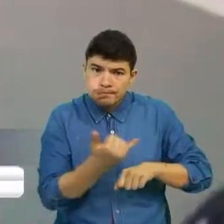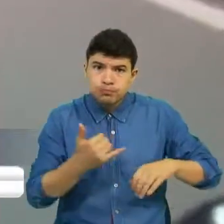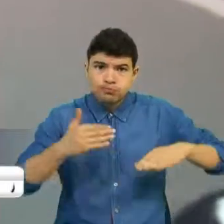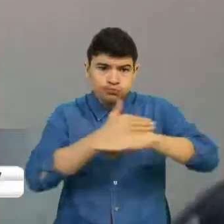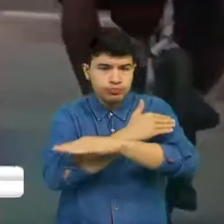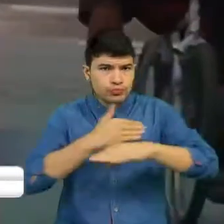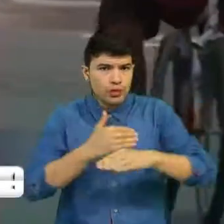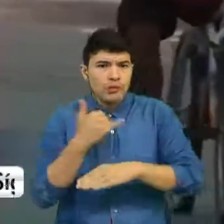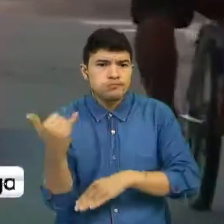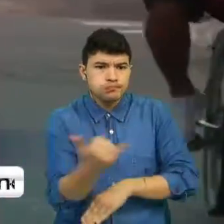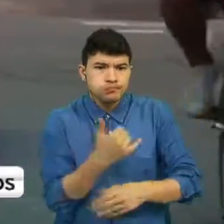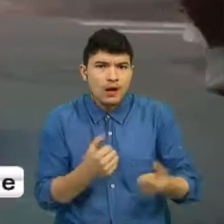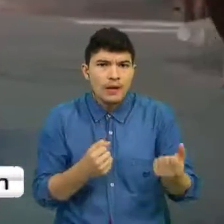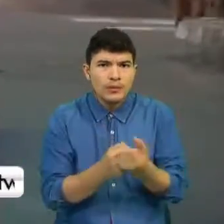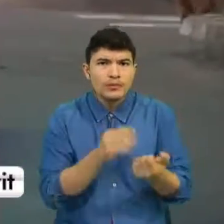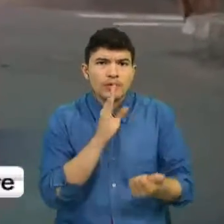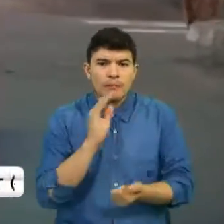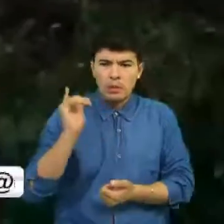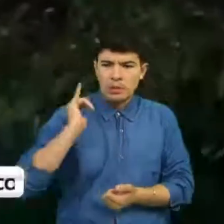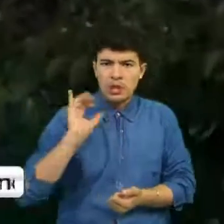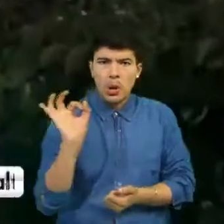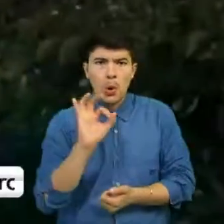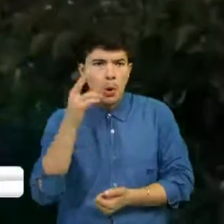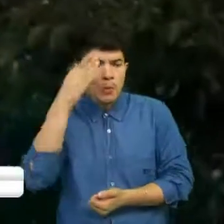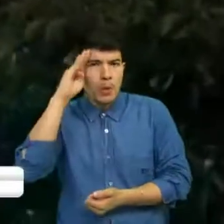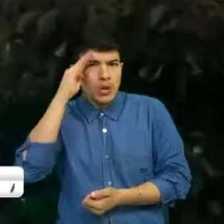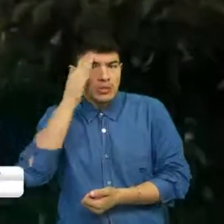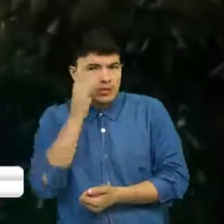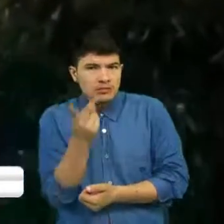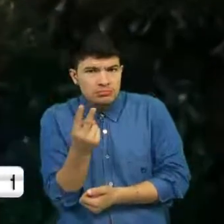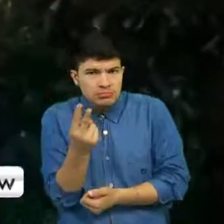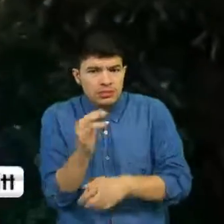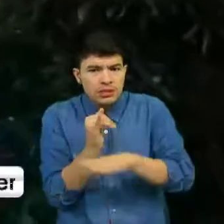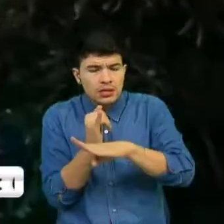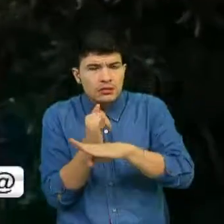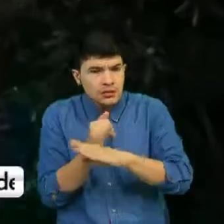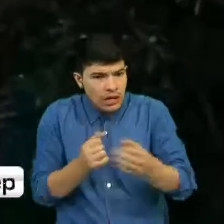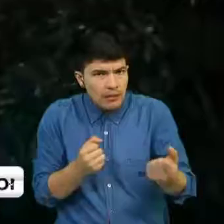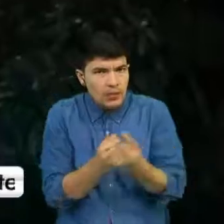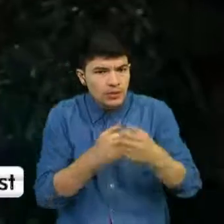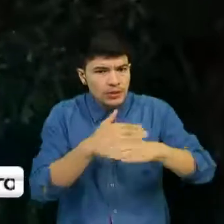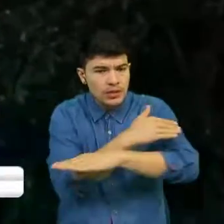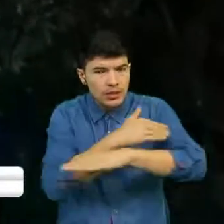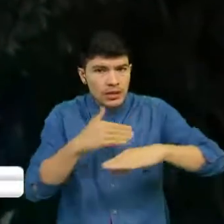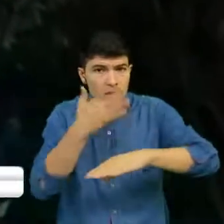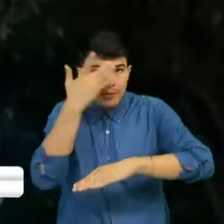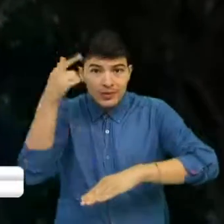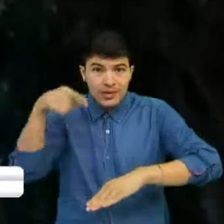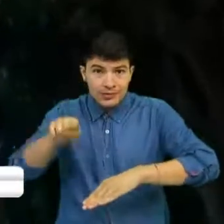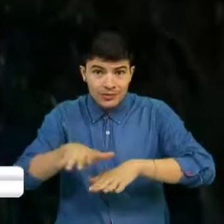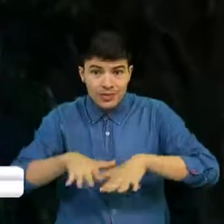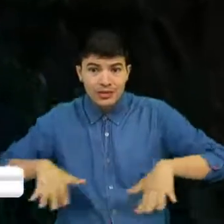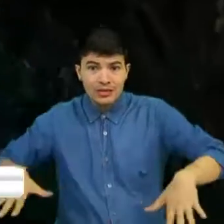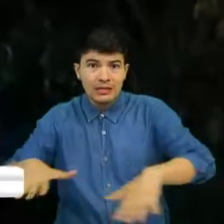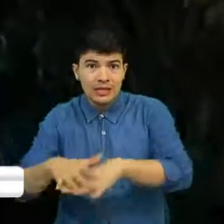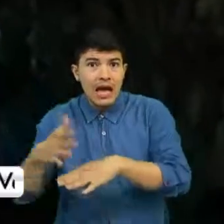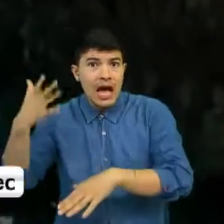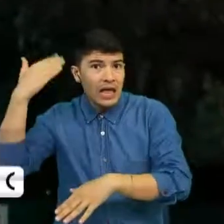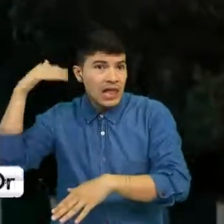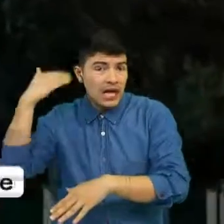presencia tanto del ejército policía ninguna de las dos instituciones teniendo en cuenta de que ya ese sector ha arrojado